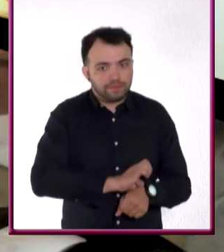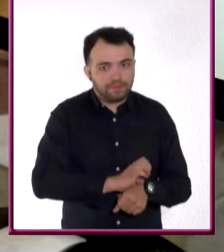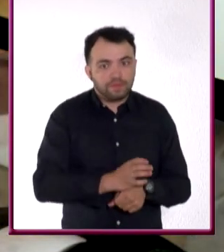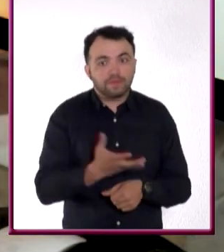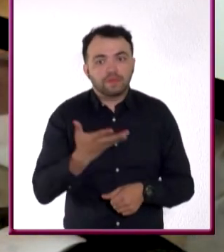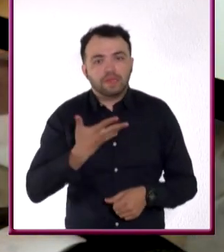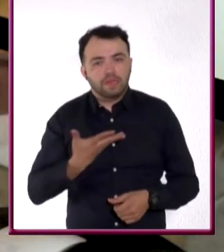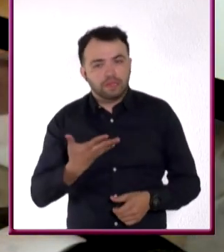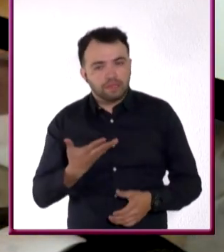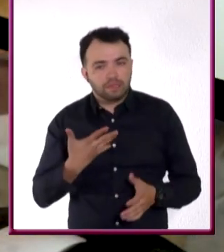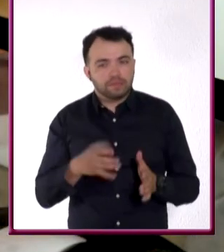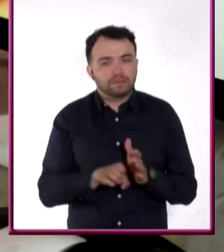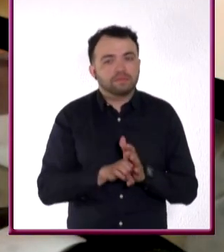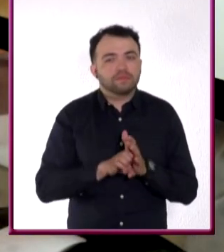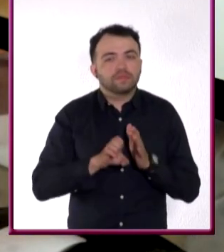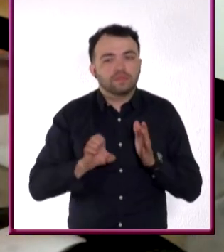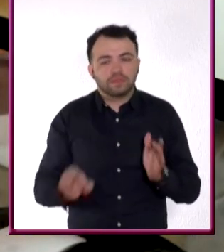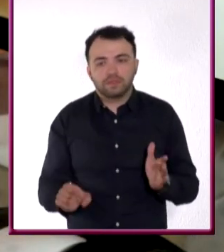ha habido, por ejemplo,